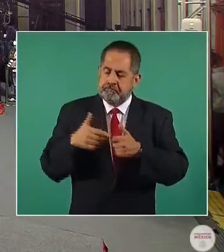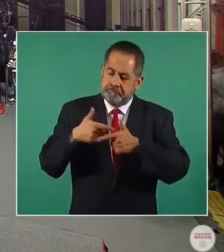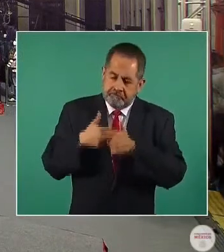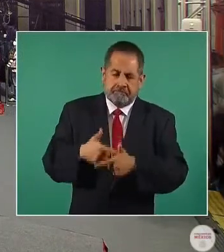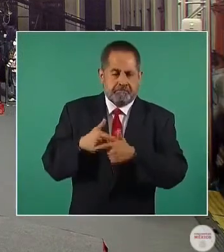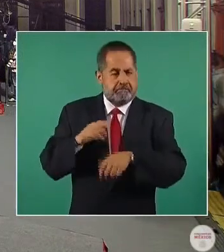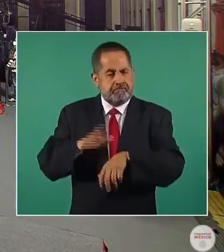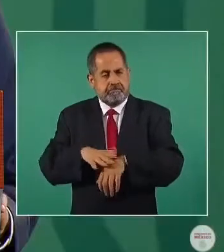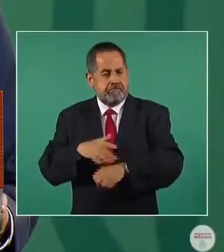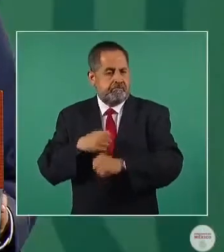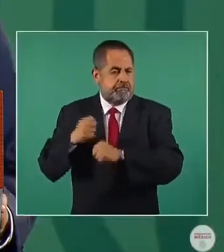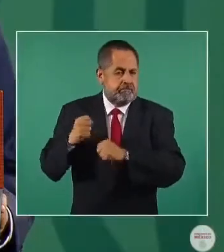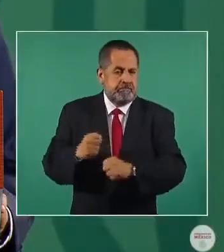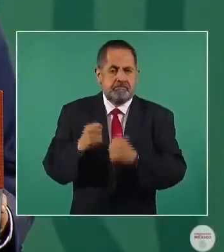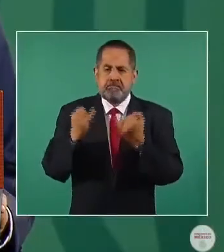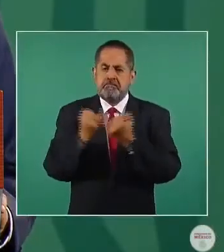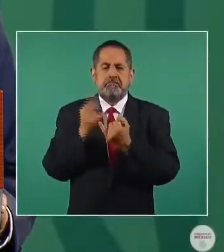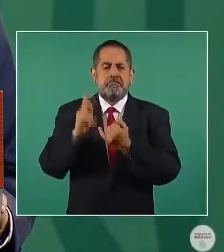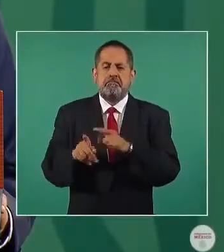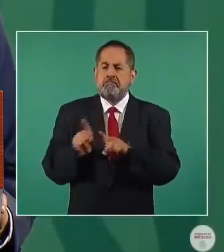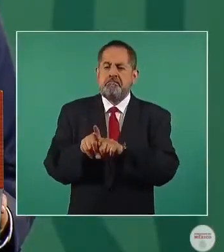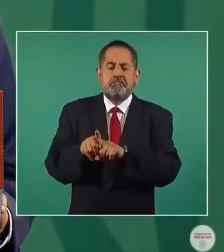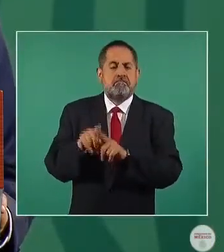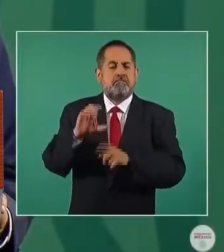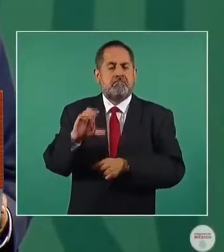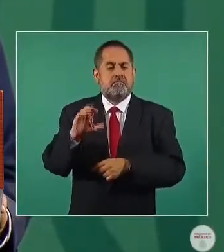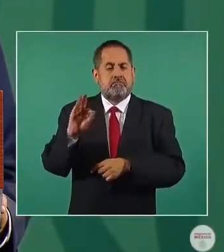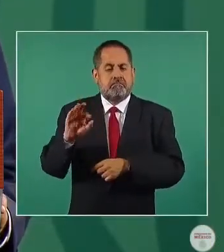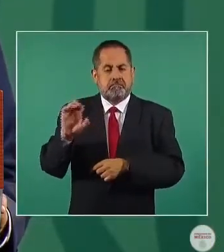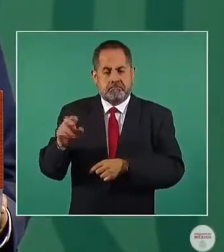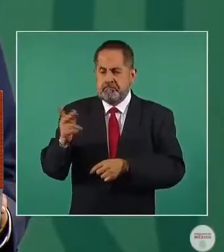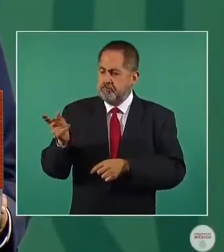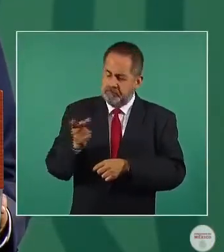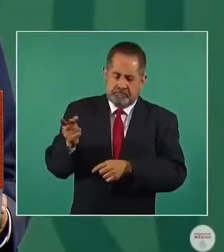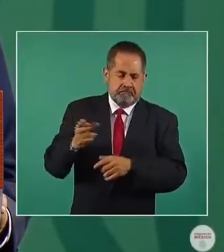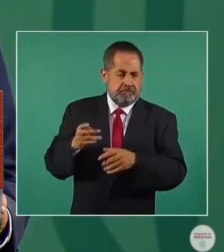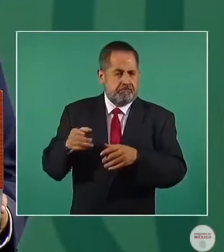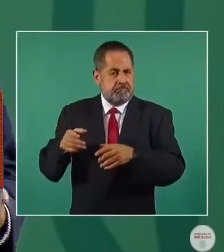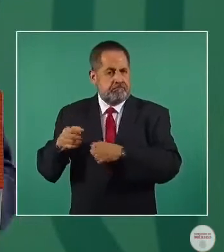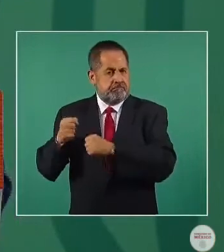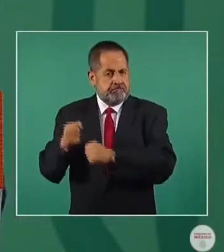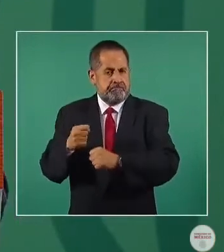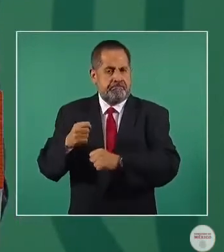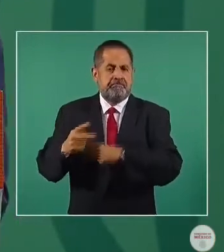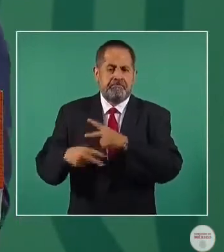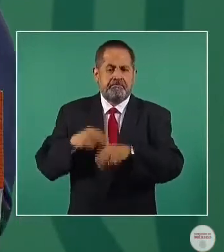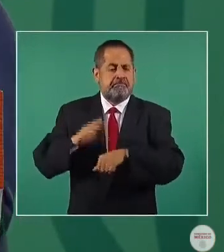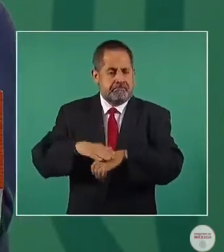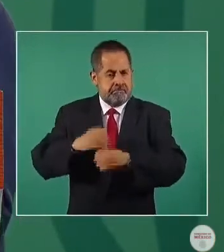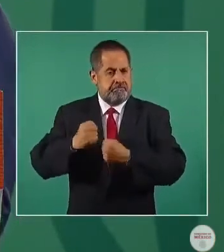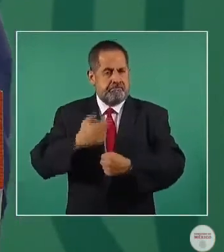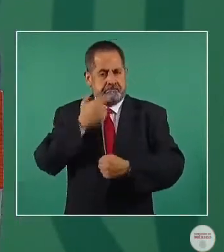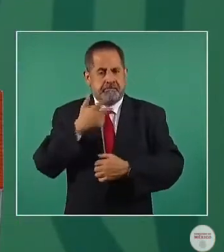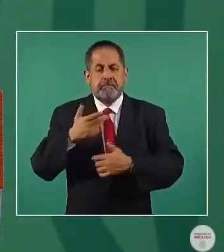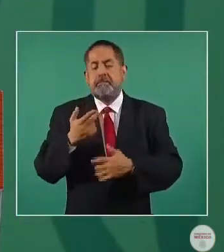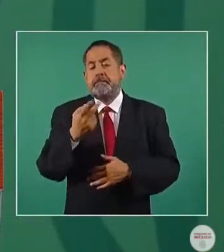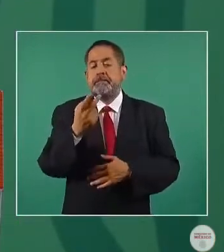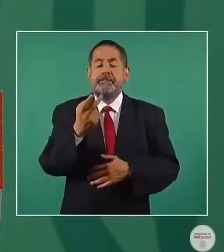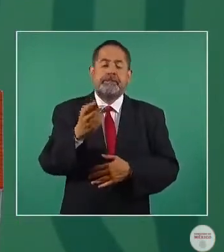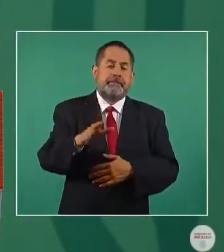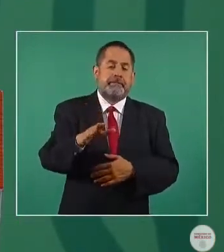seguirse fortaleciendo, igual que la Comisión Federal de Electricidad. Hay, en el caso